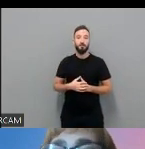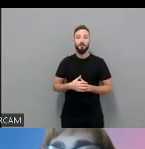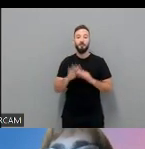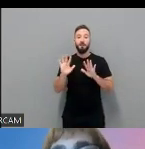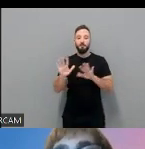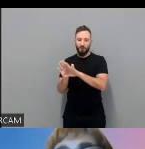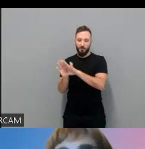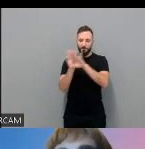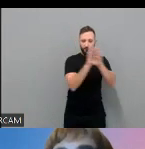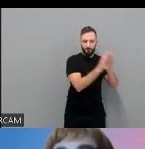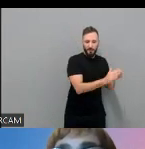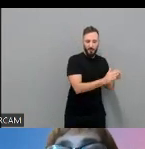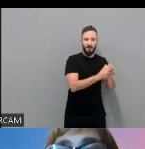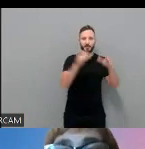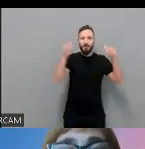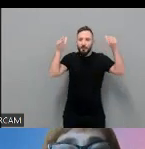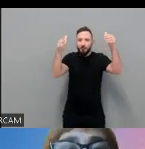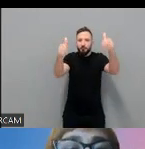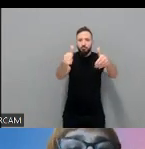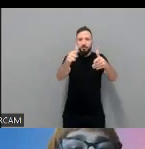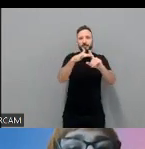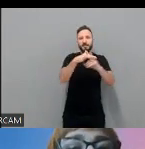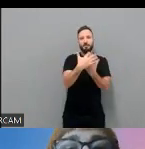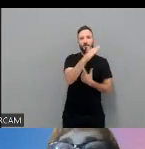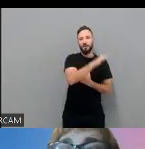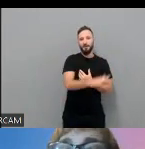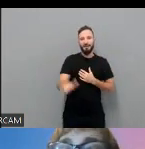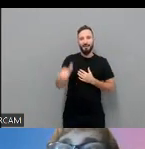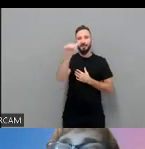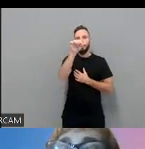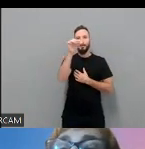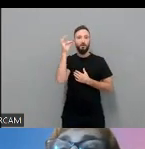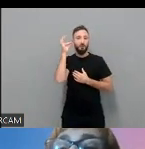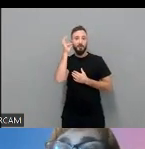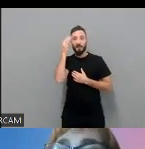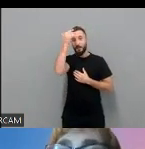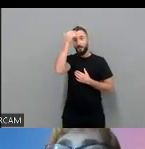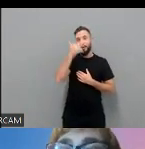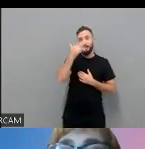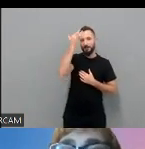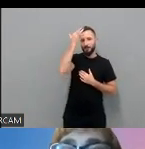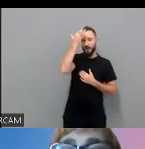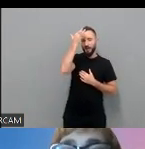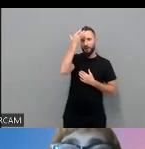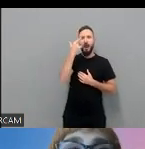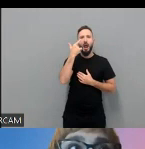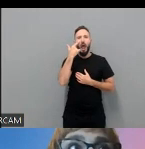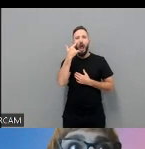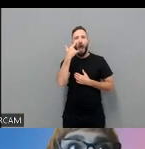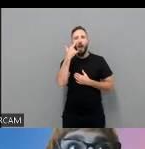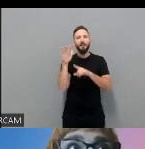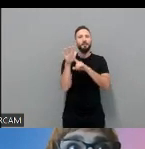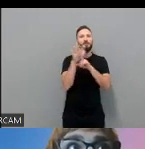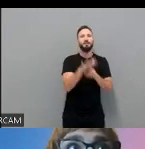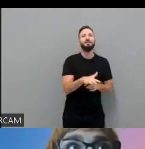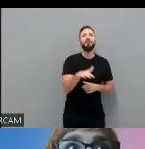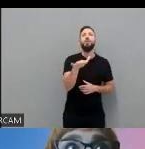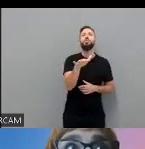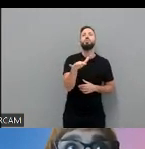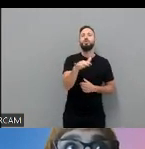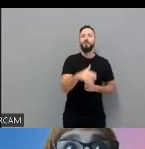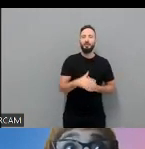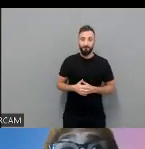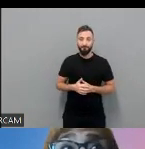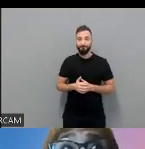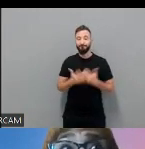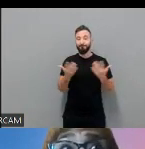el caso de los niños y las niñas con parálisis cerebral, ¿dónde se encuentran esas discriminaciones? En